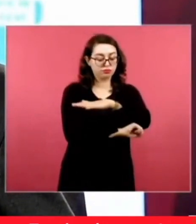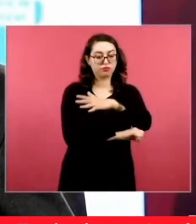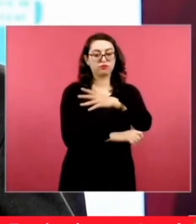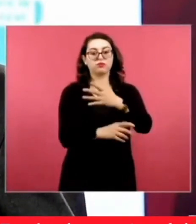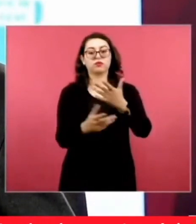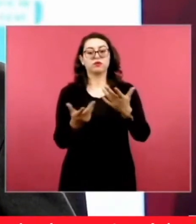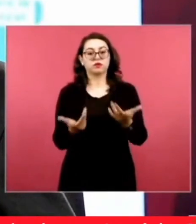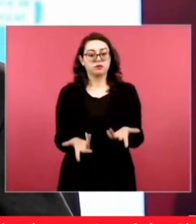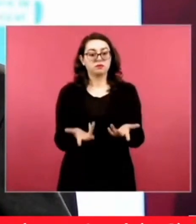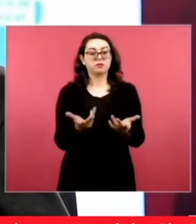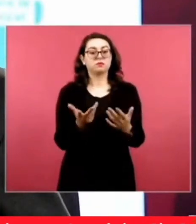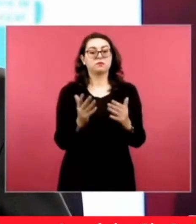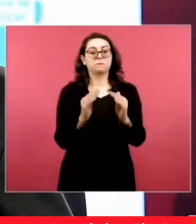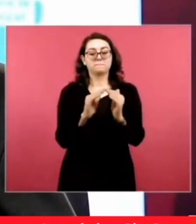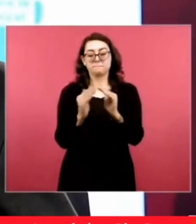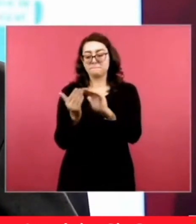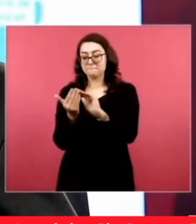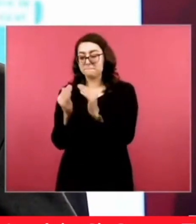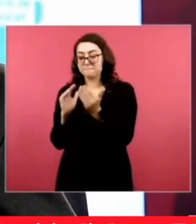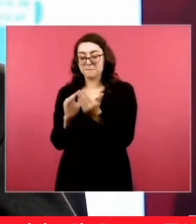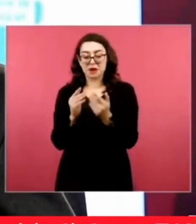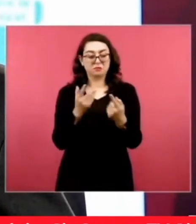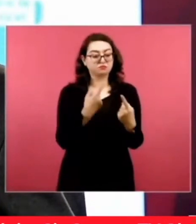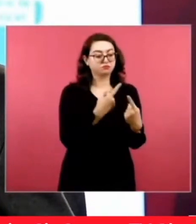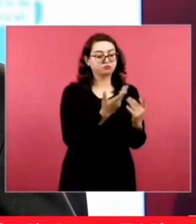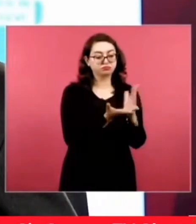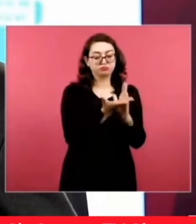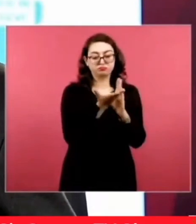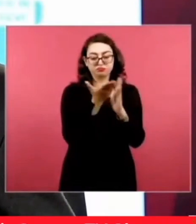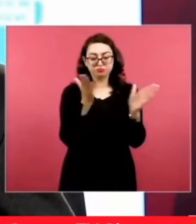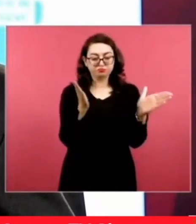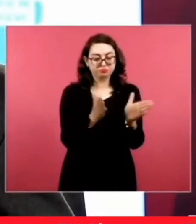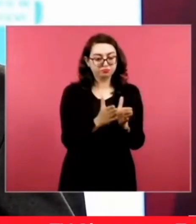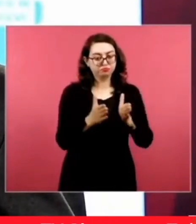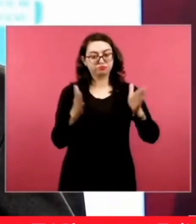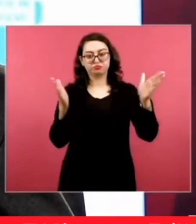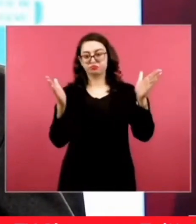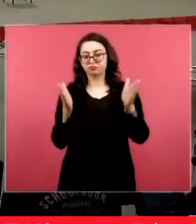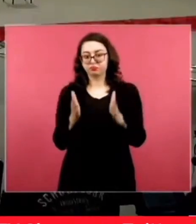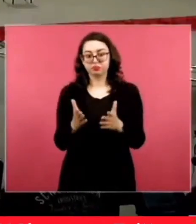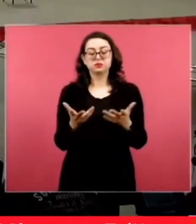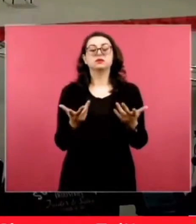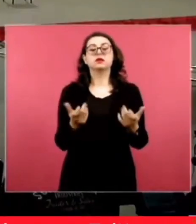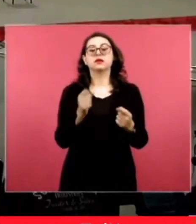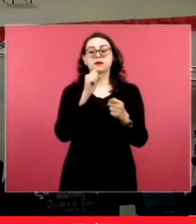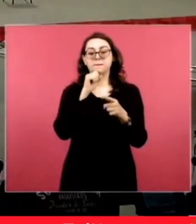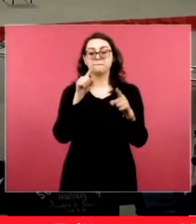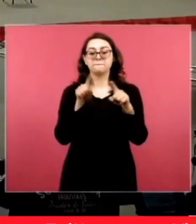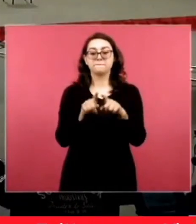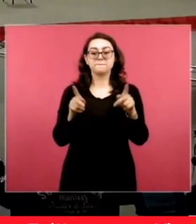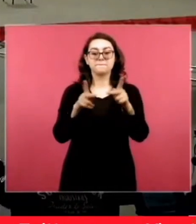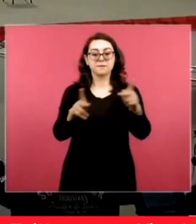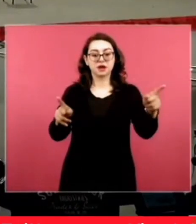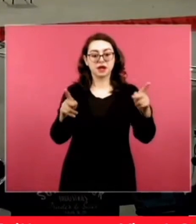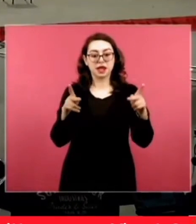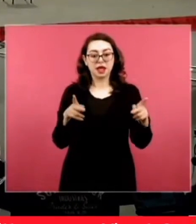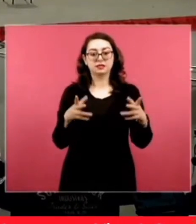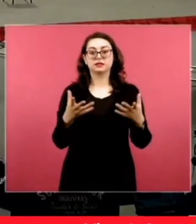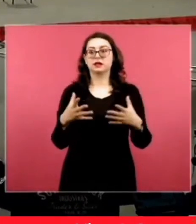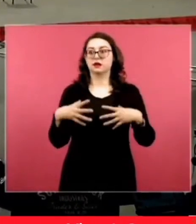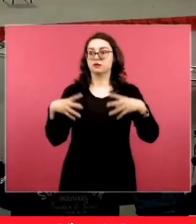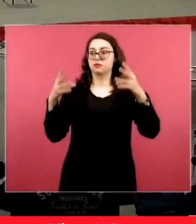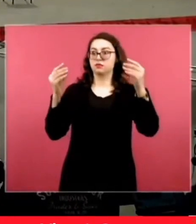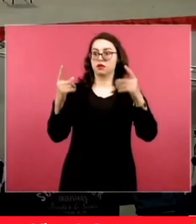de edificios, casas u otras construcciones, pero también plazuelas,